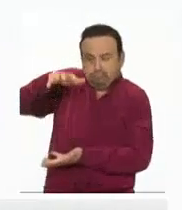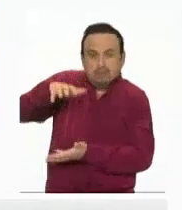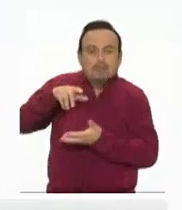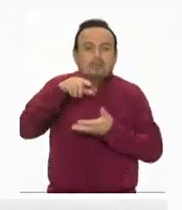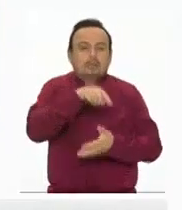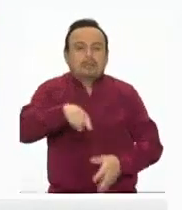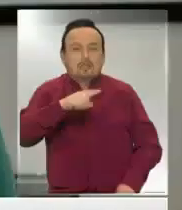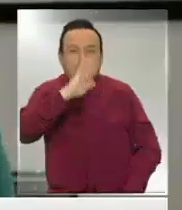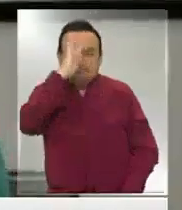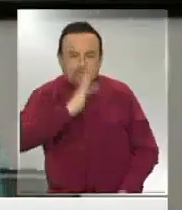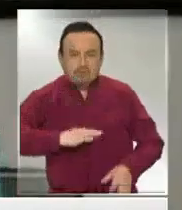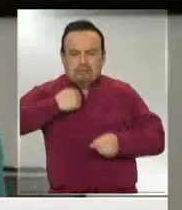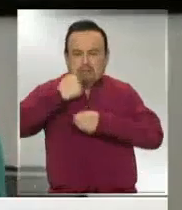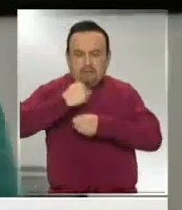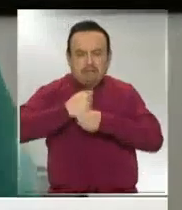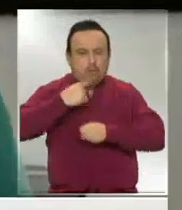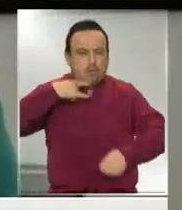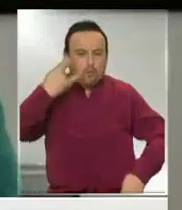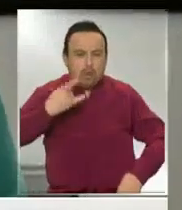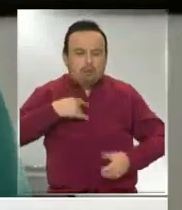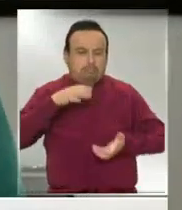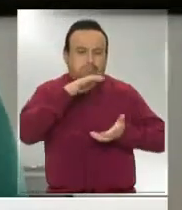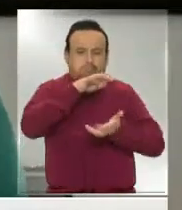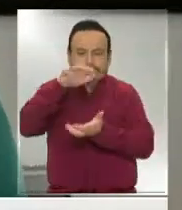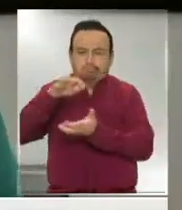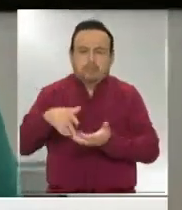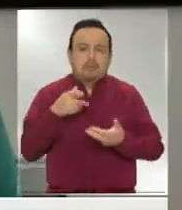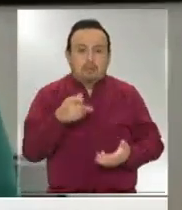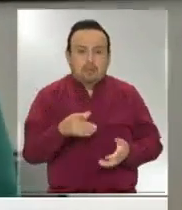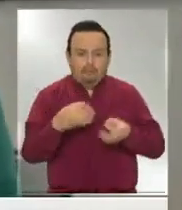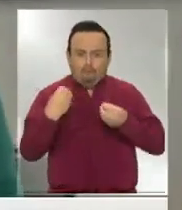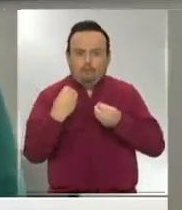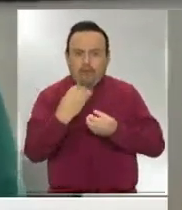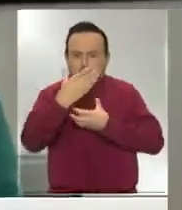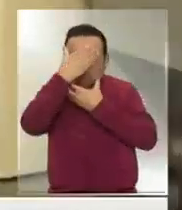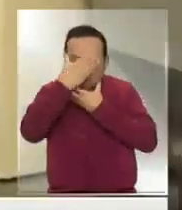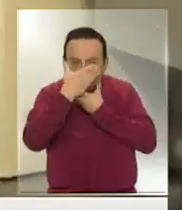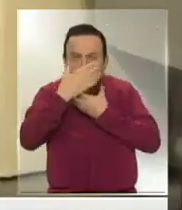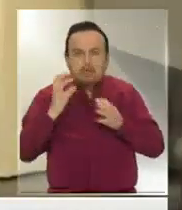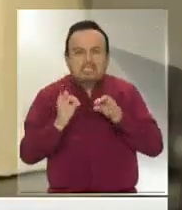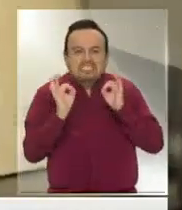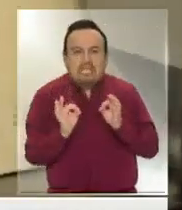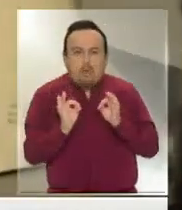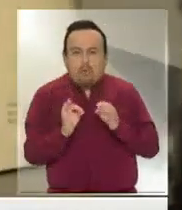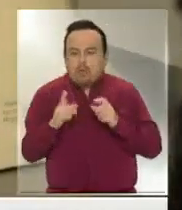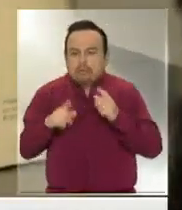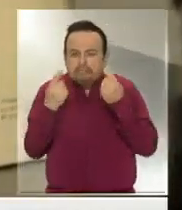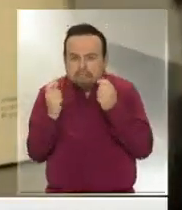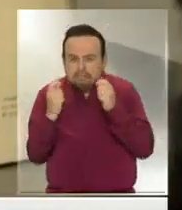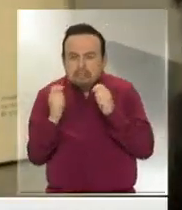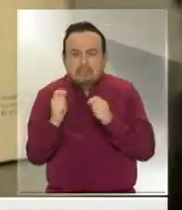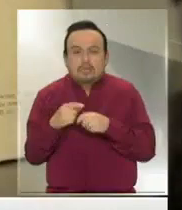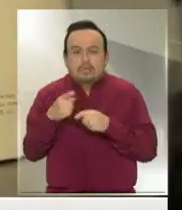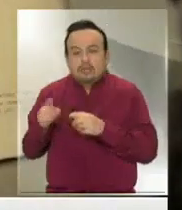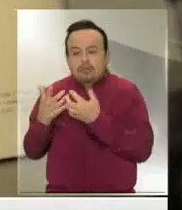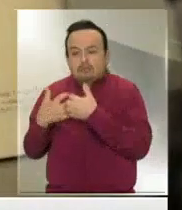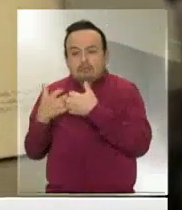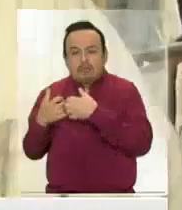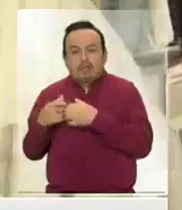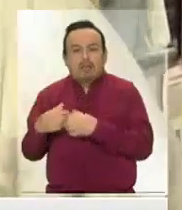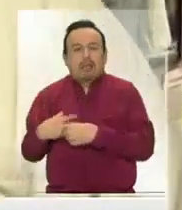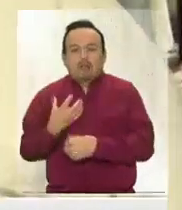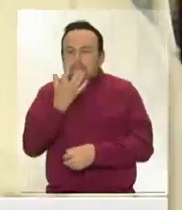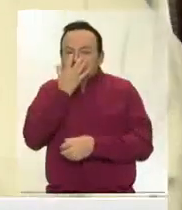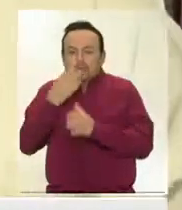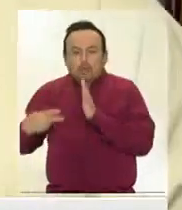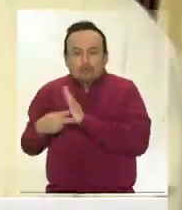de salud y emergencias. Medida que se tomó por la efectividad de la máscara para tratar pacientes y reducir la necesidad de ventilación mecánica.